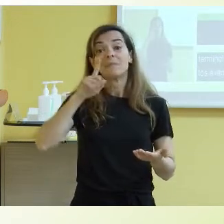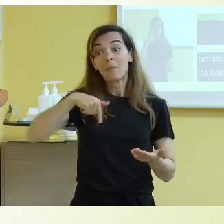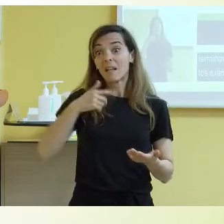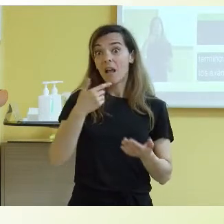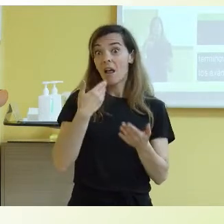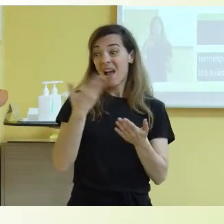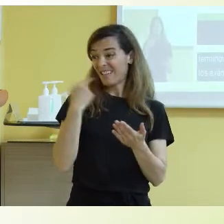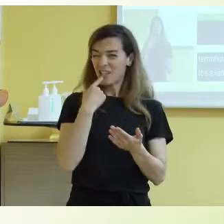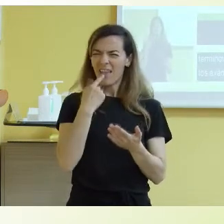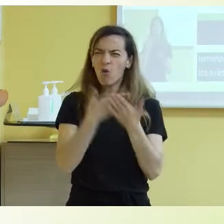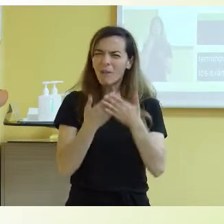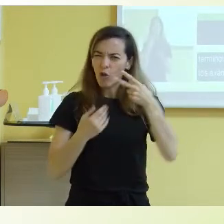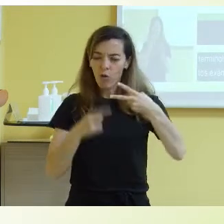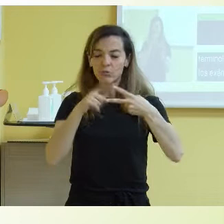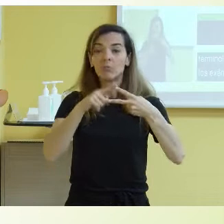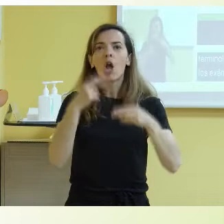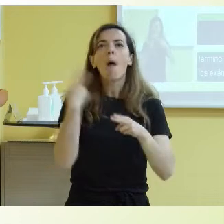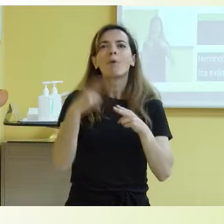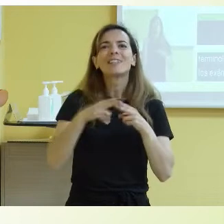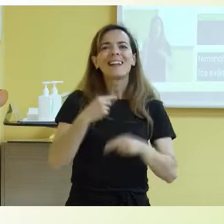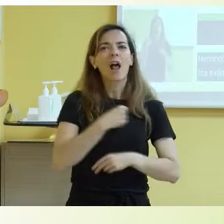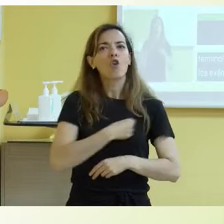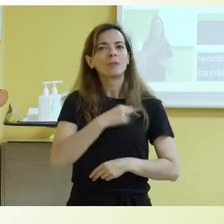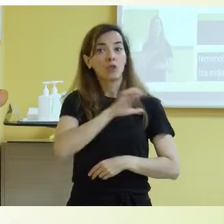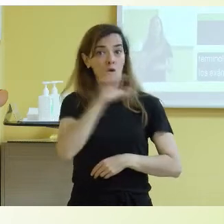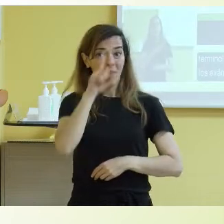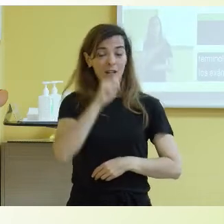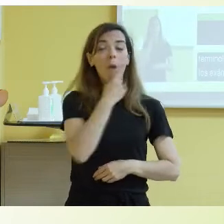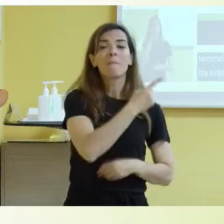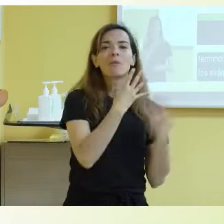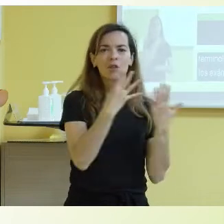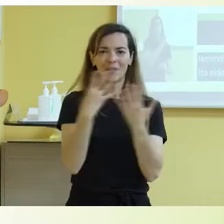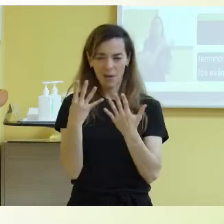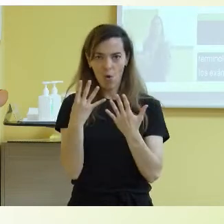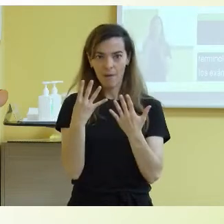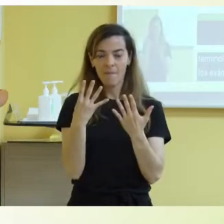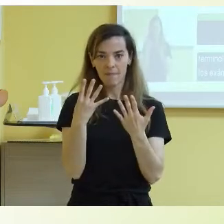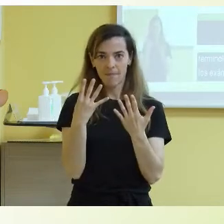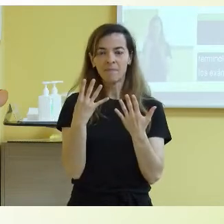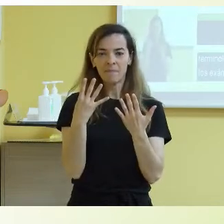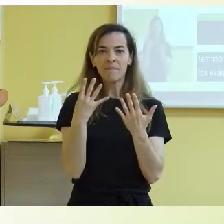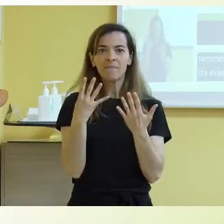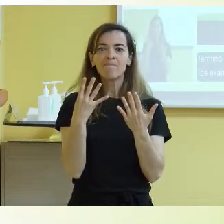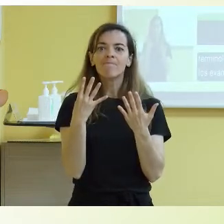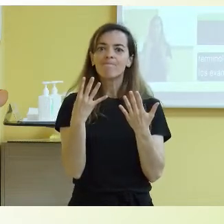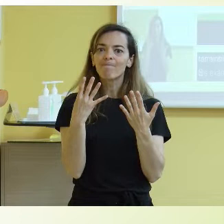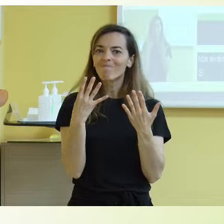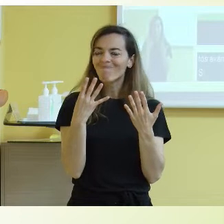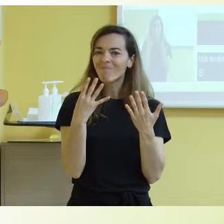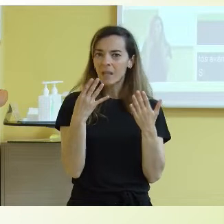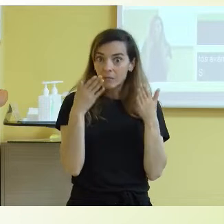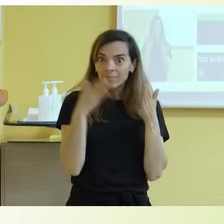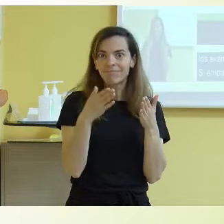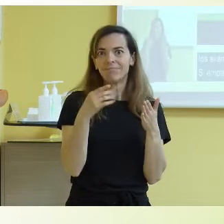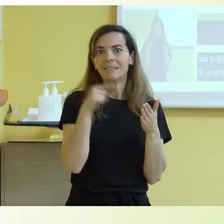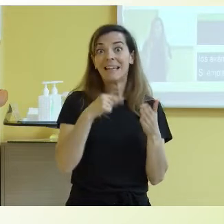dos documentos. Si la política de la Comisión Europea empieza en 1999, a finales, es importante que conozcáis dos hitos